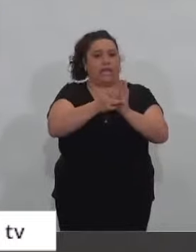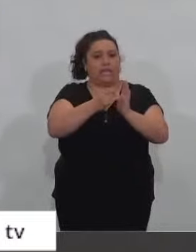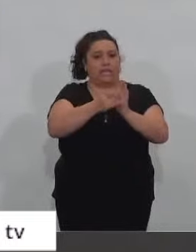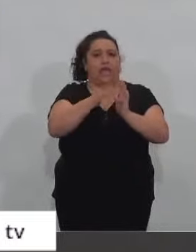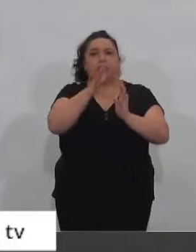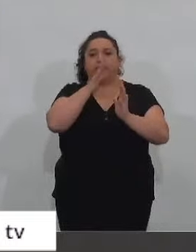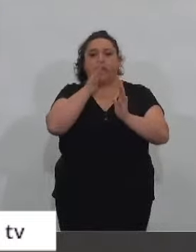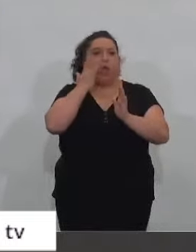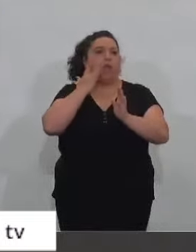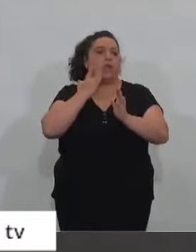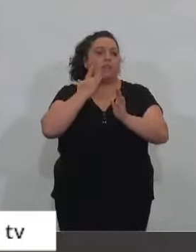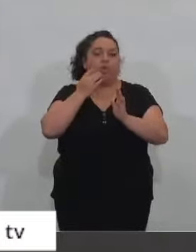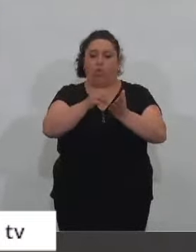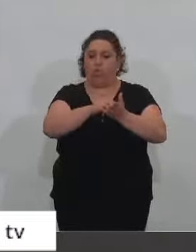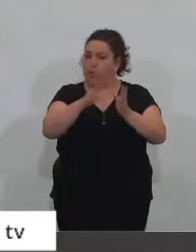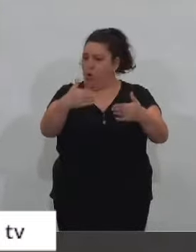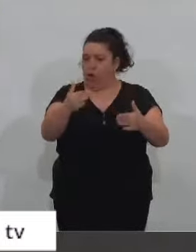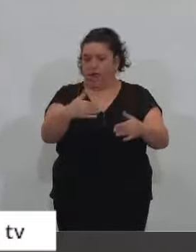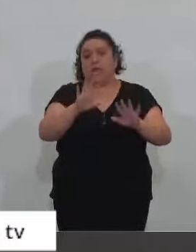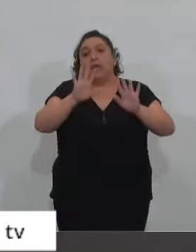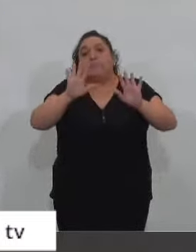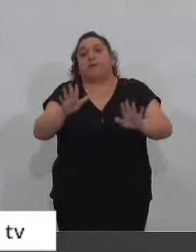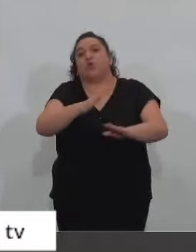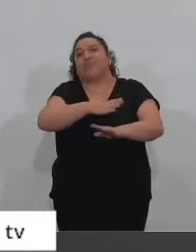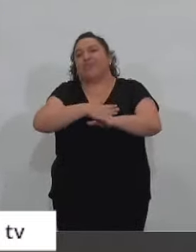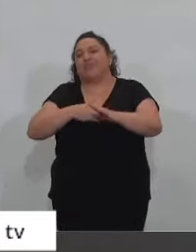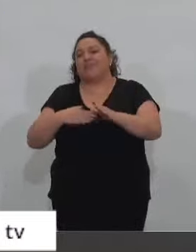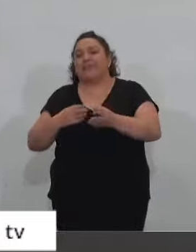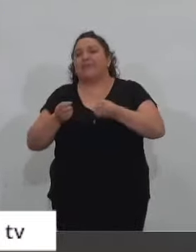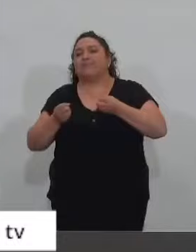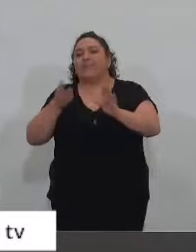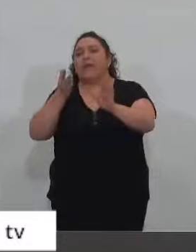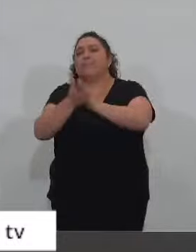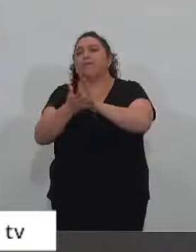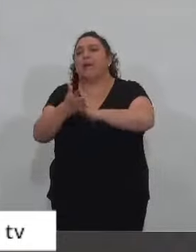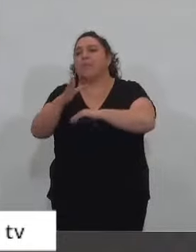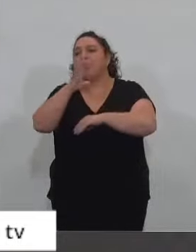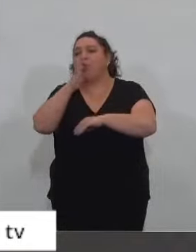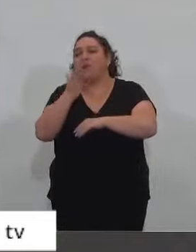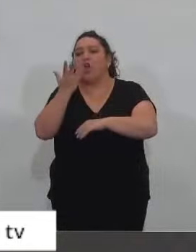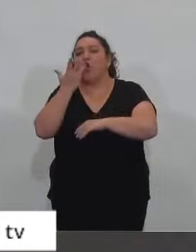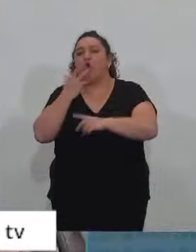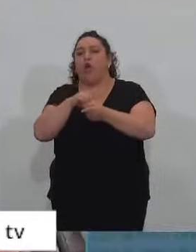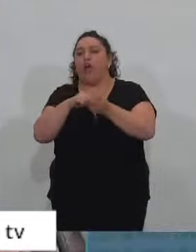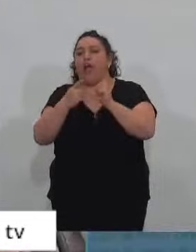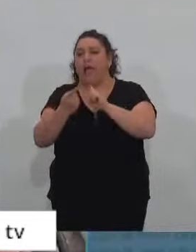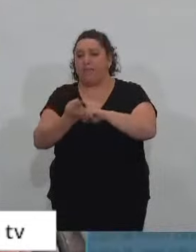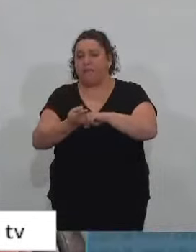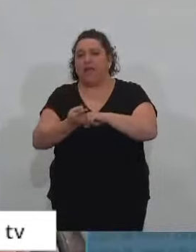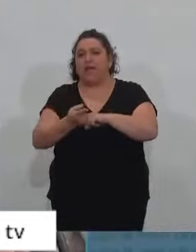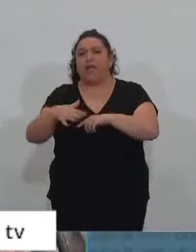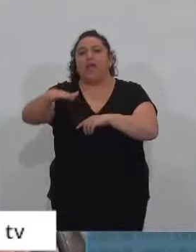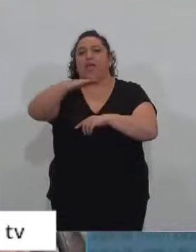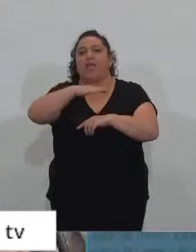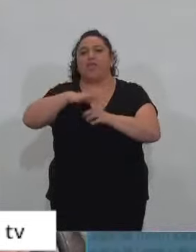eso algunos vecinos en distintos municipios, no solamente en uno.